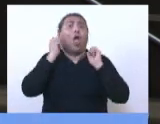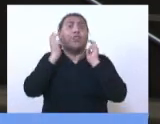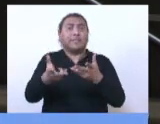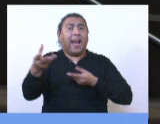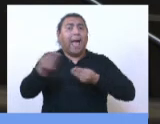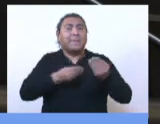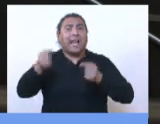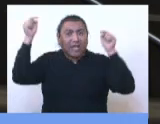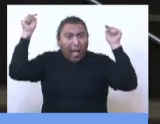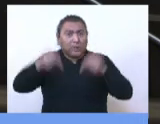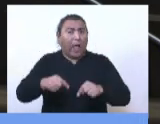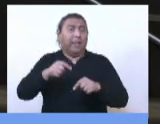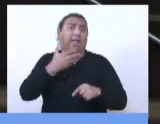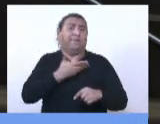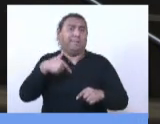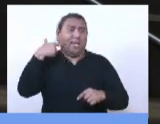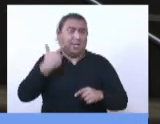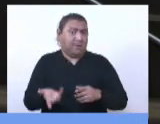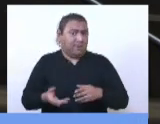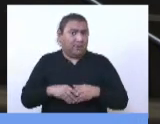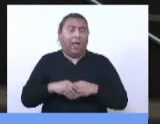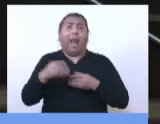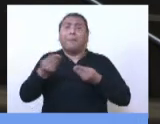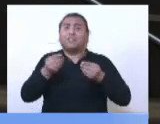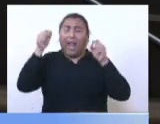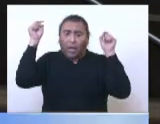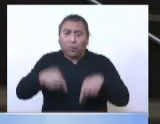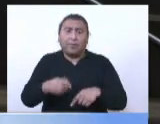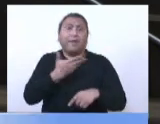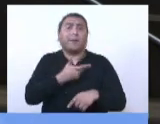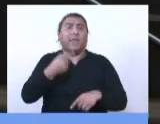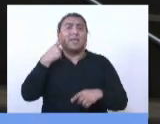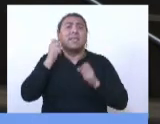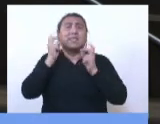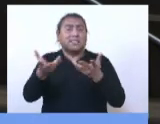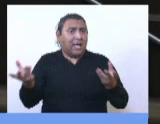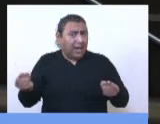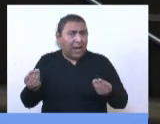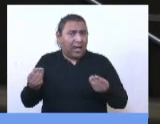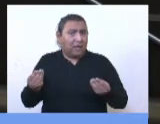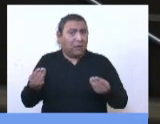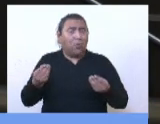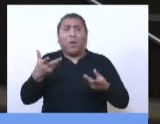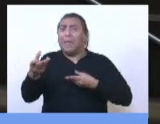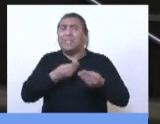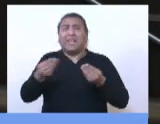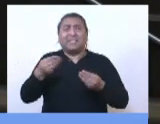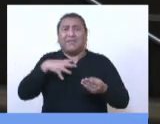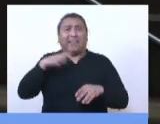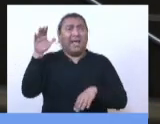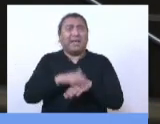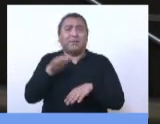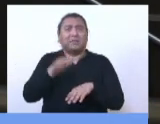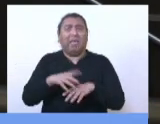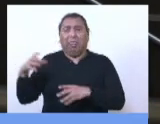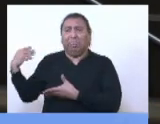actual del fondo norte internacional la administración actual del fondo patentes dicen que fue una administración irresponsable para